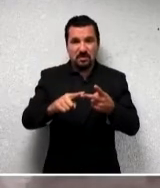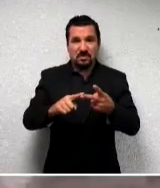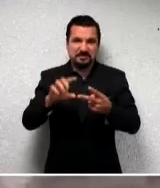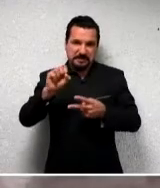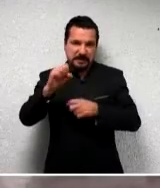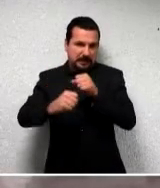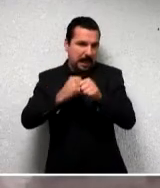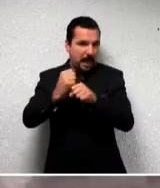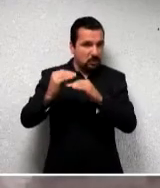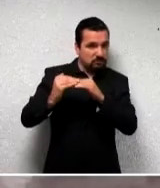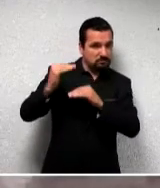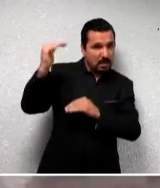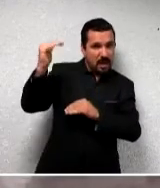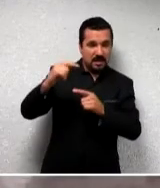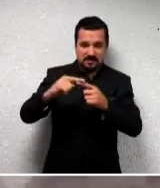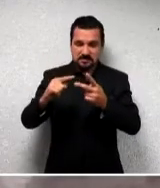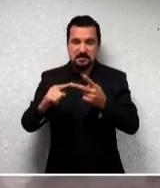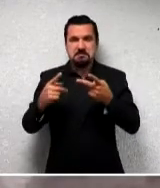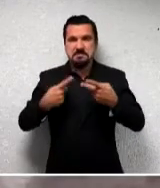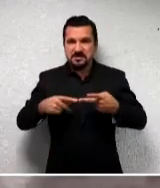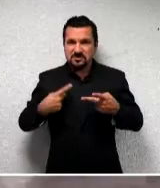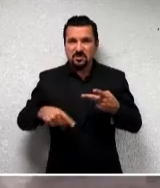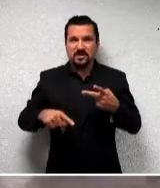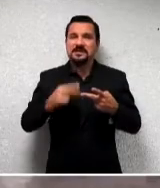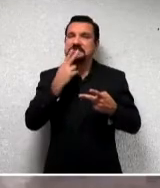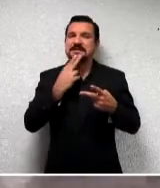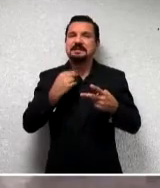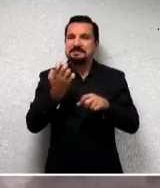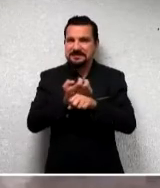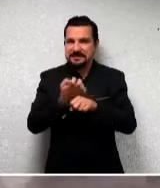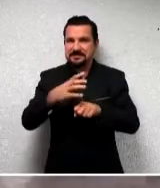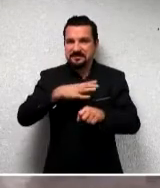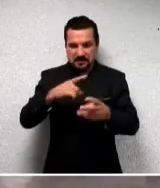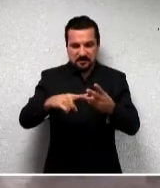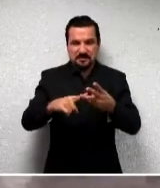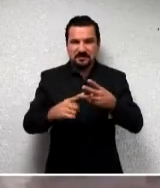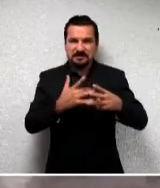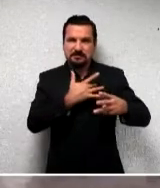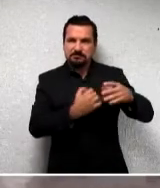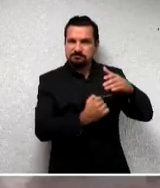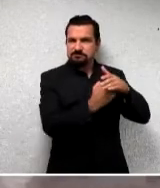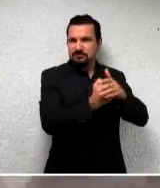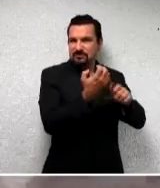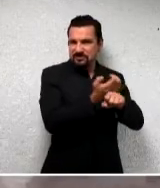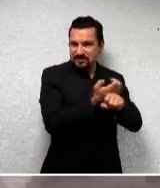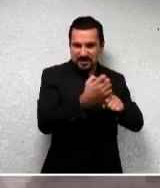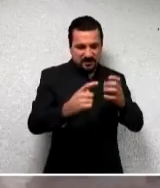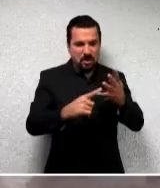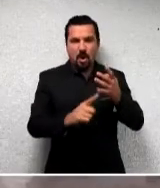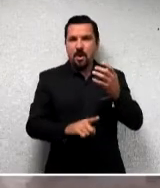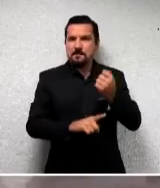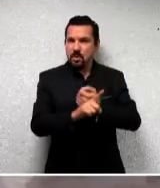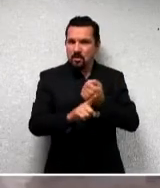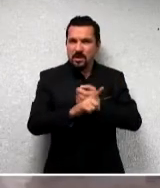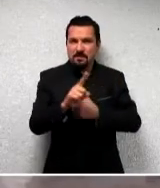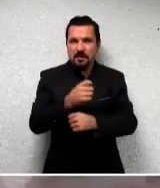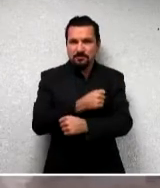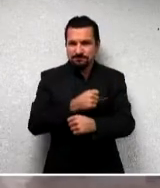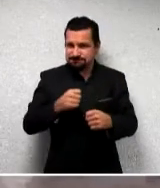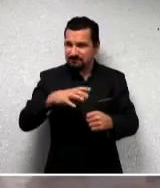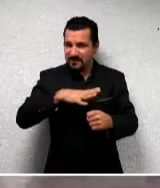60 años las personas diabéticas hipertensas o con problemas de obesidad